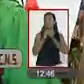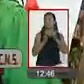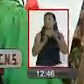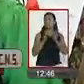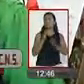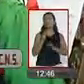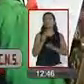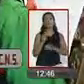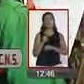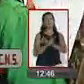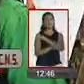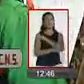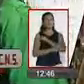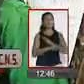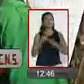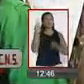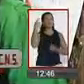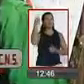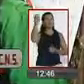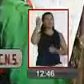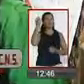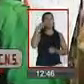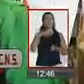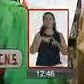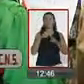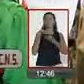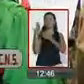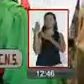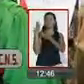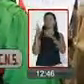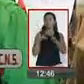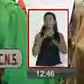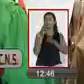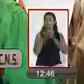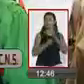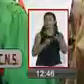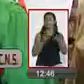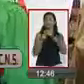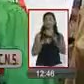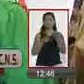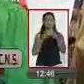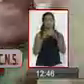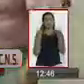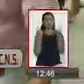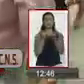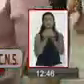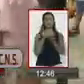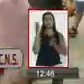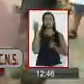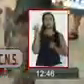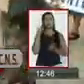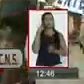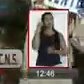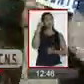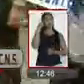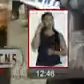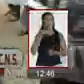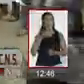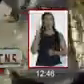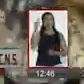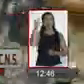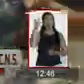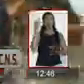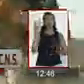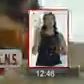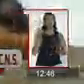Jubilados y Rentistas, a nuestra Federación Departamental de Santa Cruz y a las federaciones de cada departamento, porque el motivo es de que el